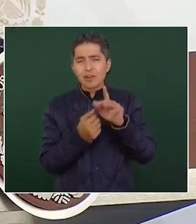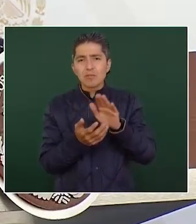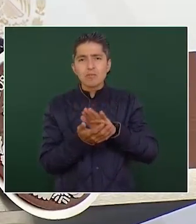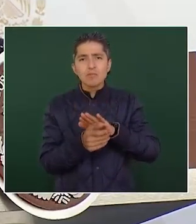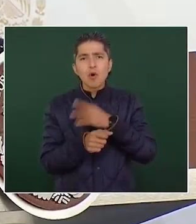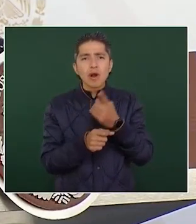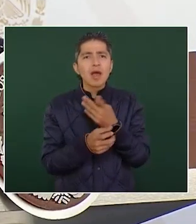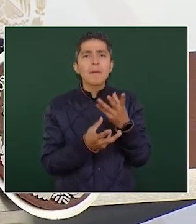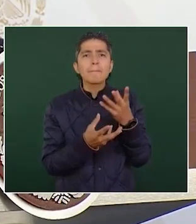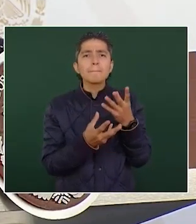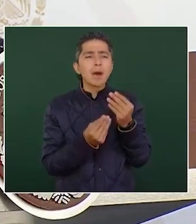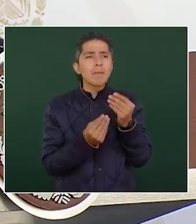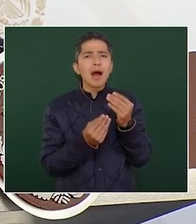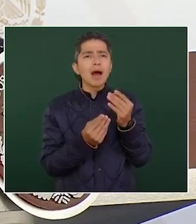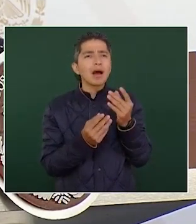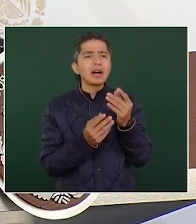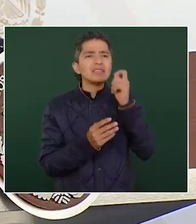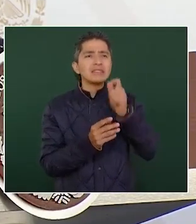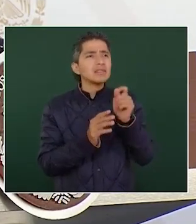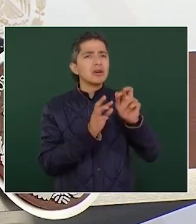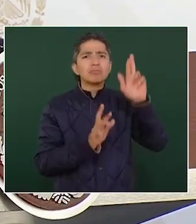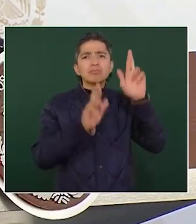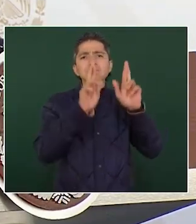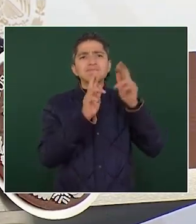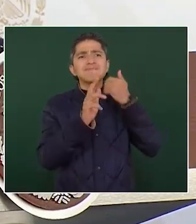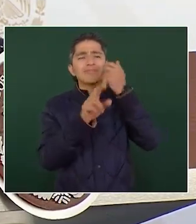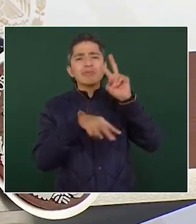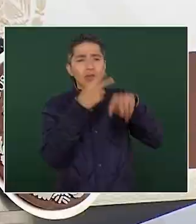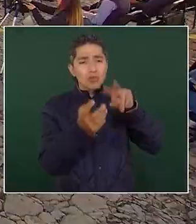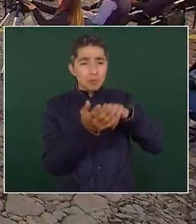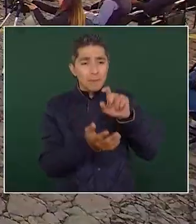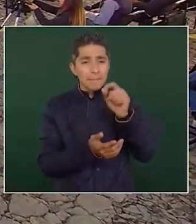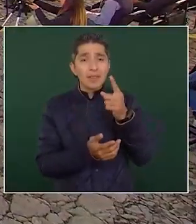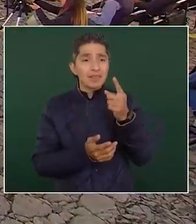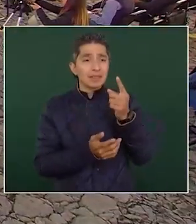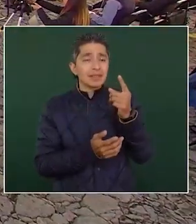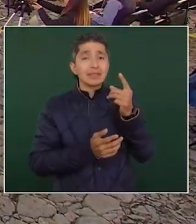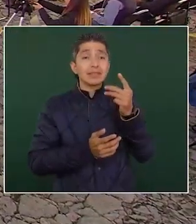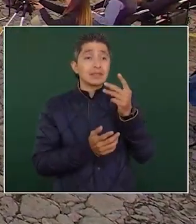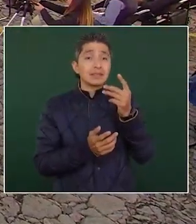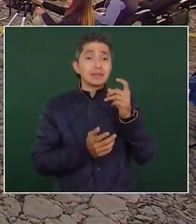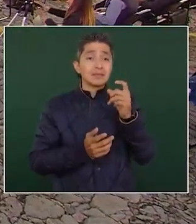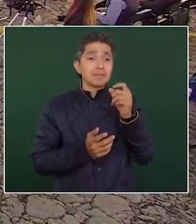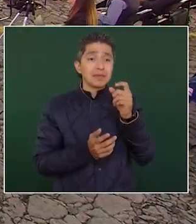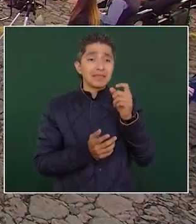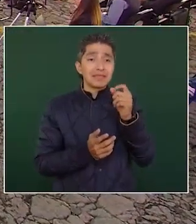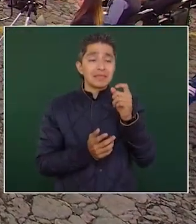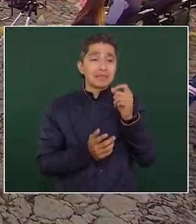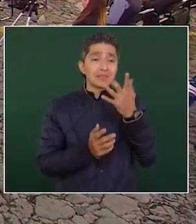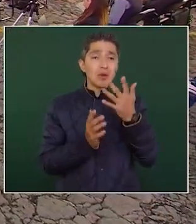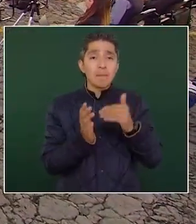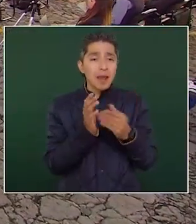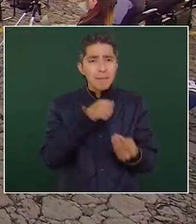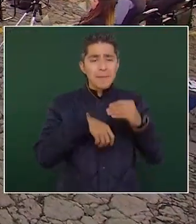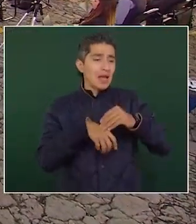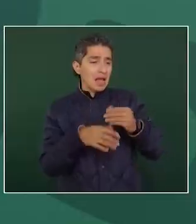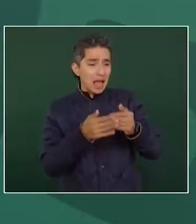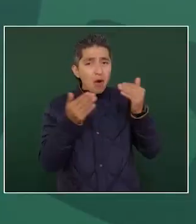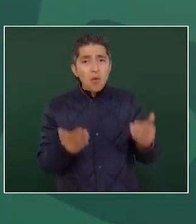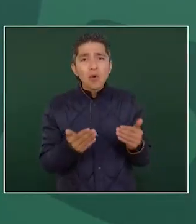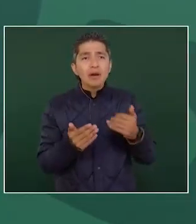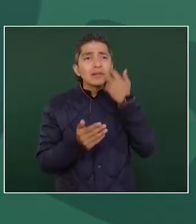de solicitudes de asilo de 3,000 personas en 2021 a 25,000 solicitantes de